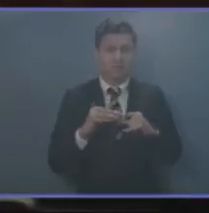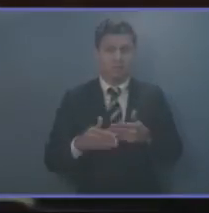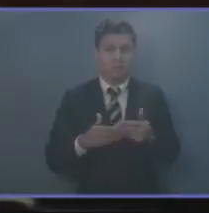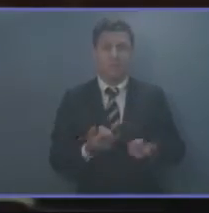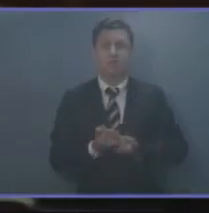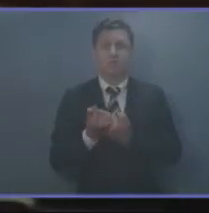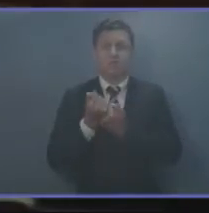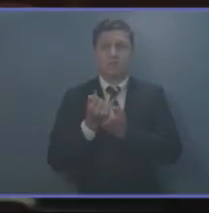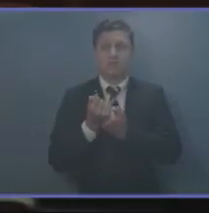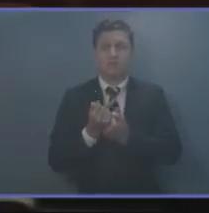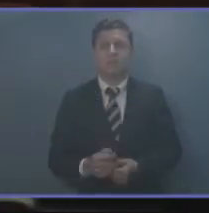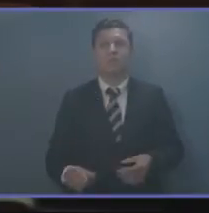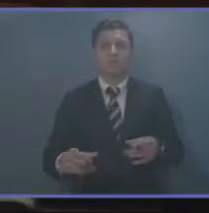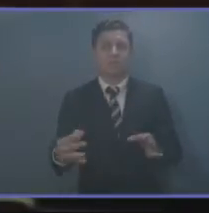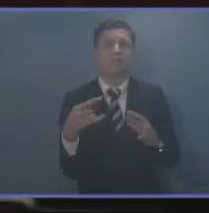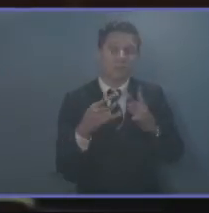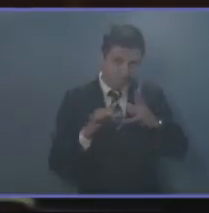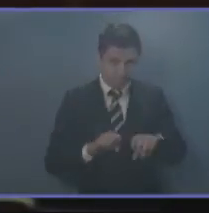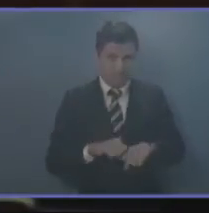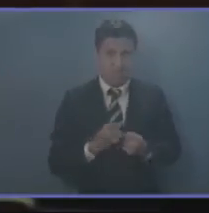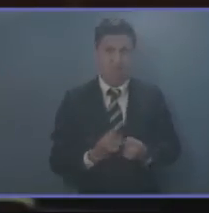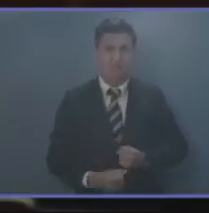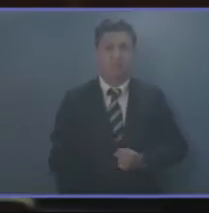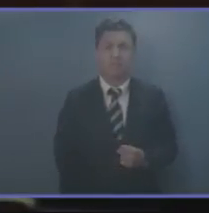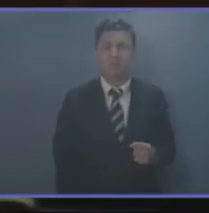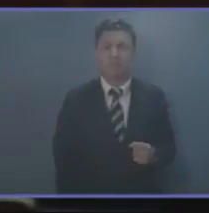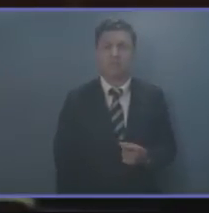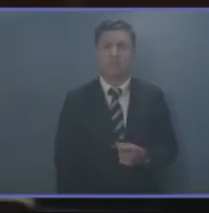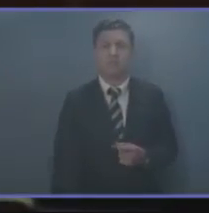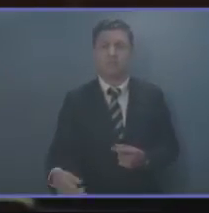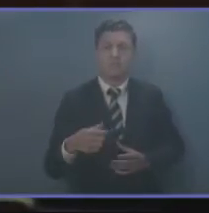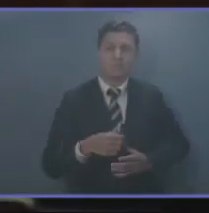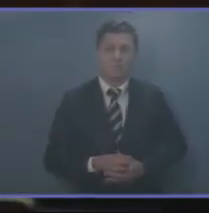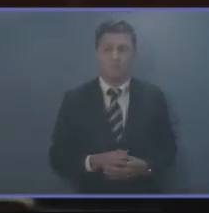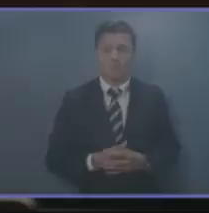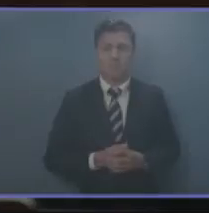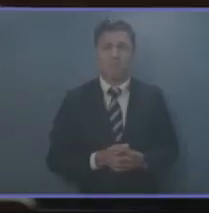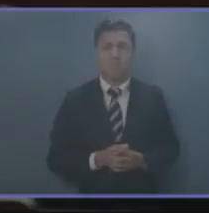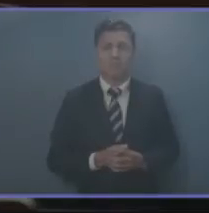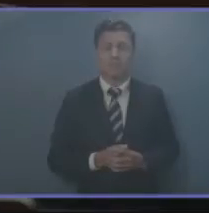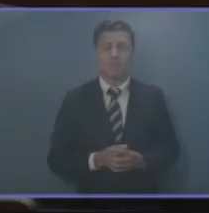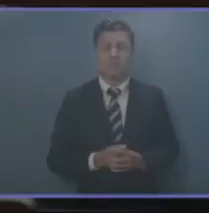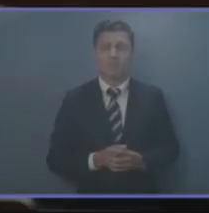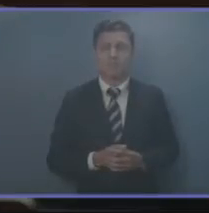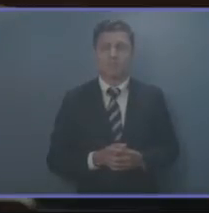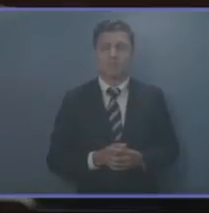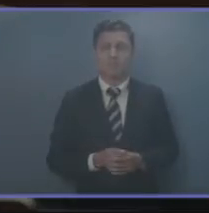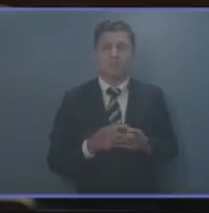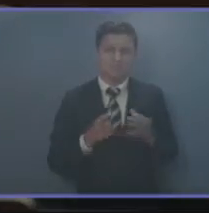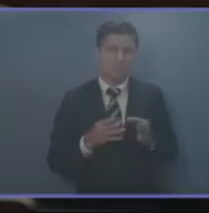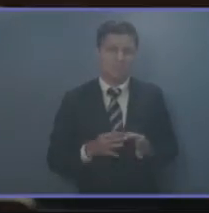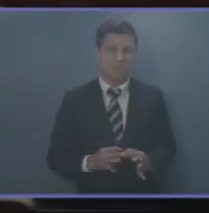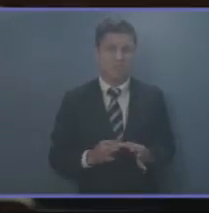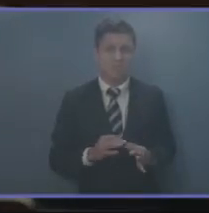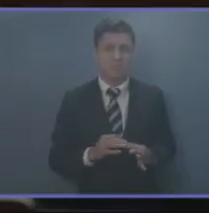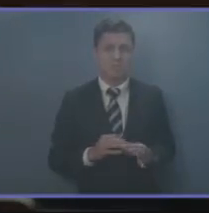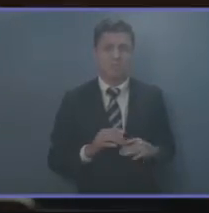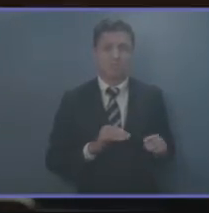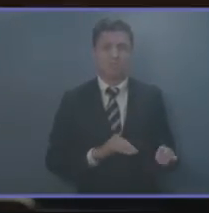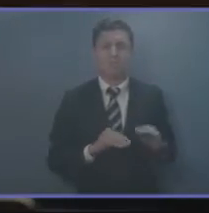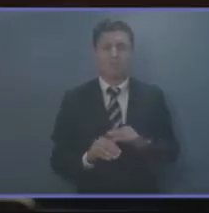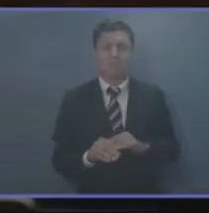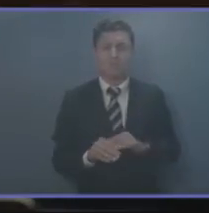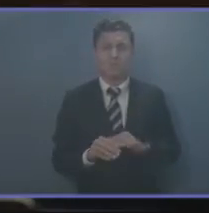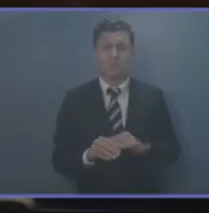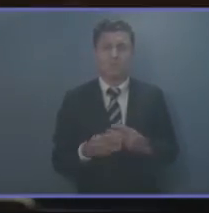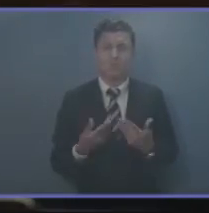el trámite de indulto y establece como uno de sus requisitos el informe y dictamen que rinde la Corte Suprema de Justicia, y tal como